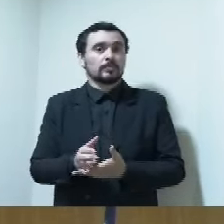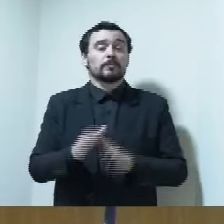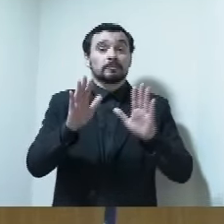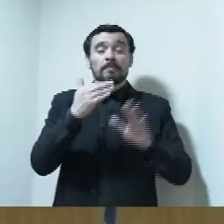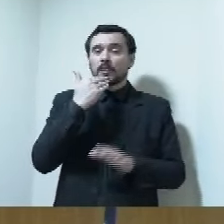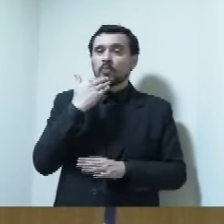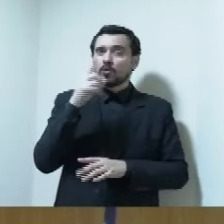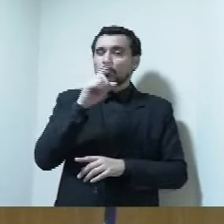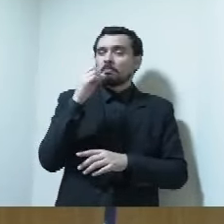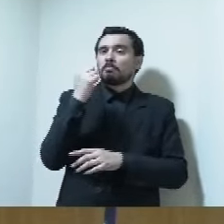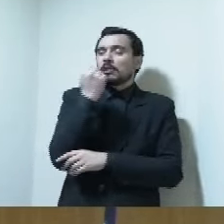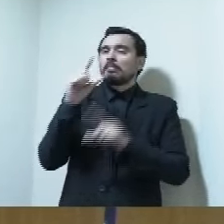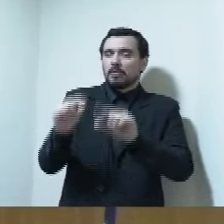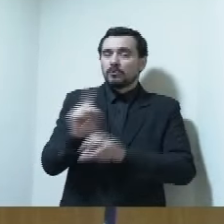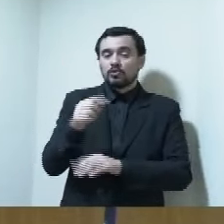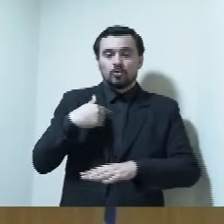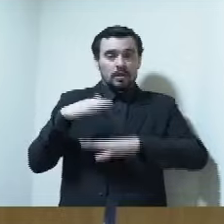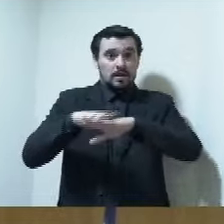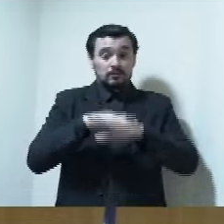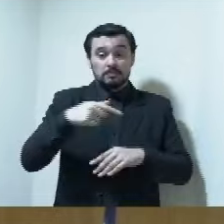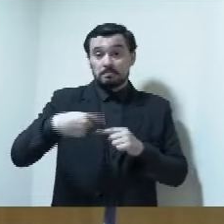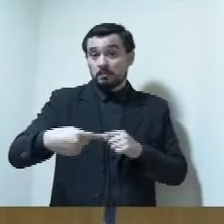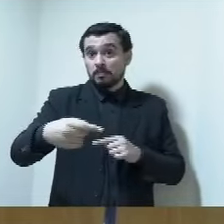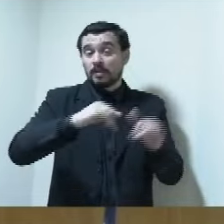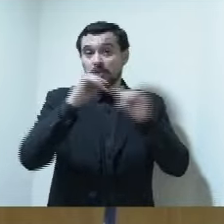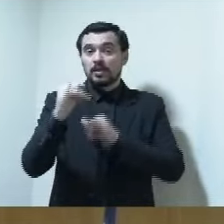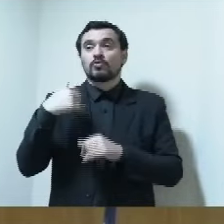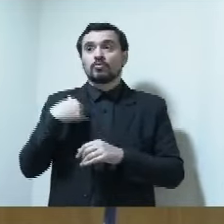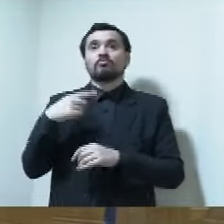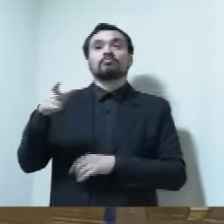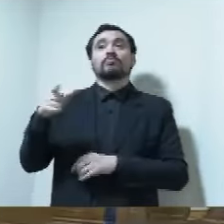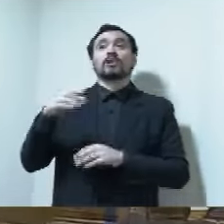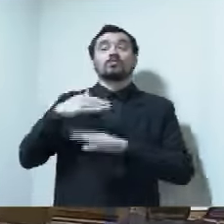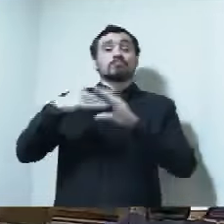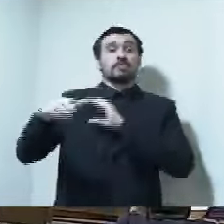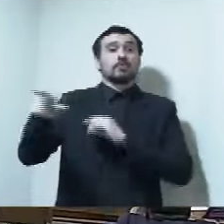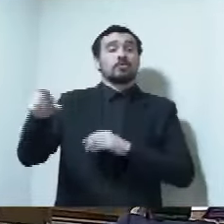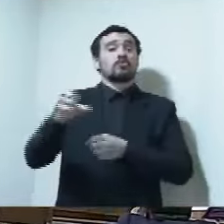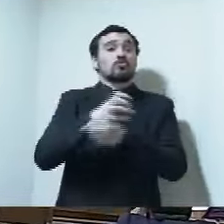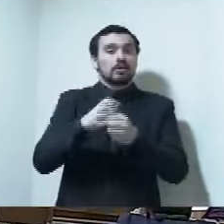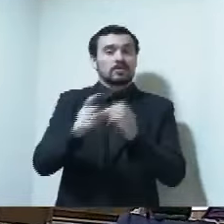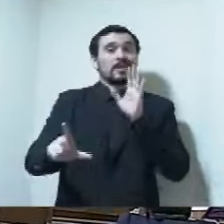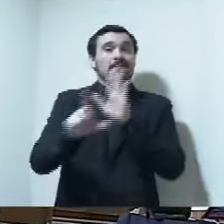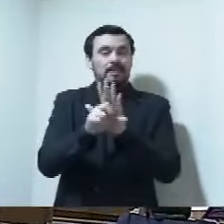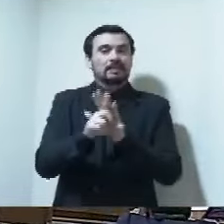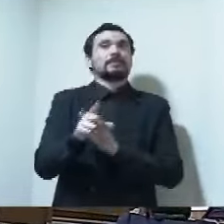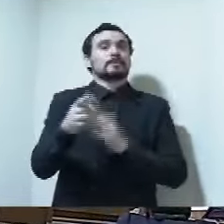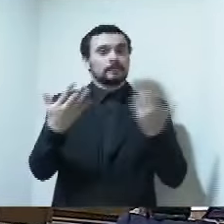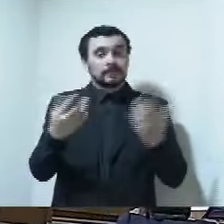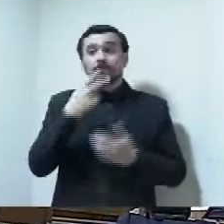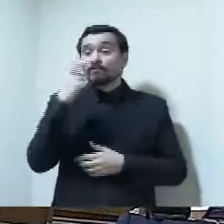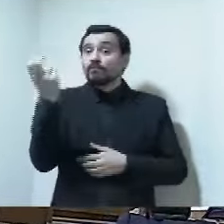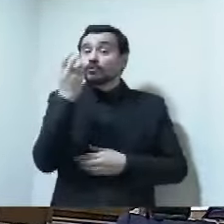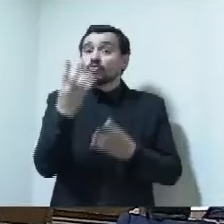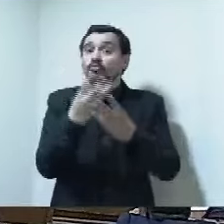menos importante, anuncio aquí que en los próximos días enviaré al Congreso un proyecto de ley muy ambicioso, que buscará resolver